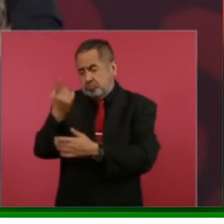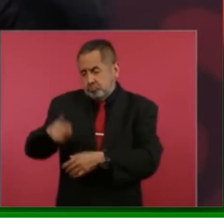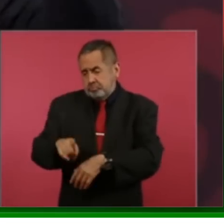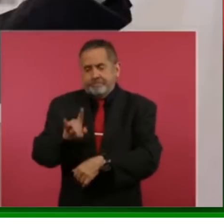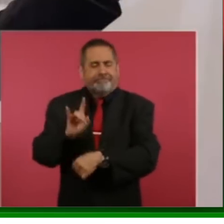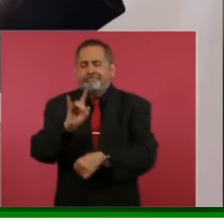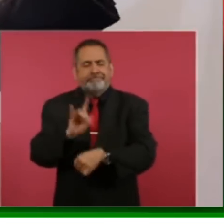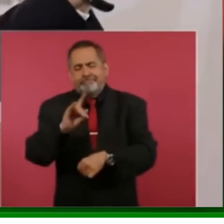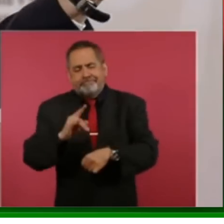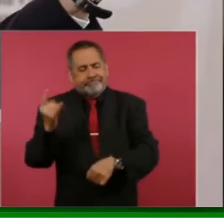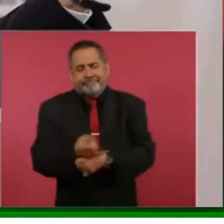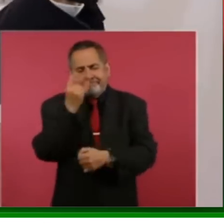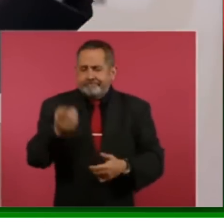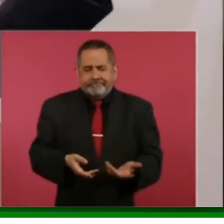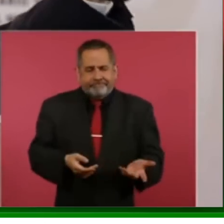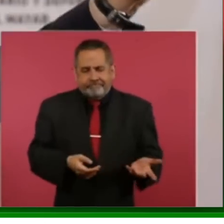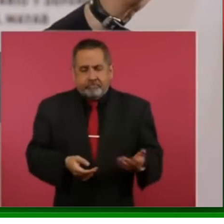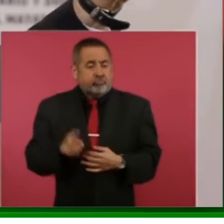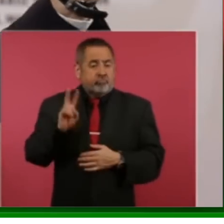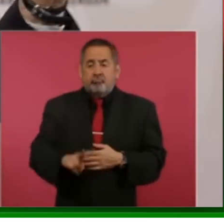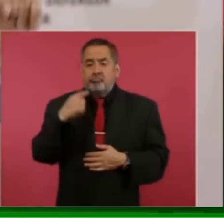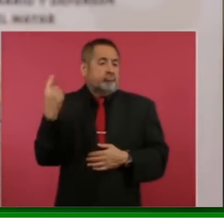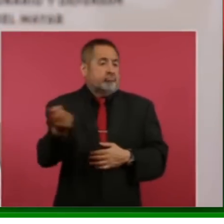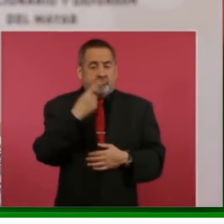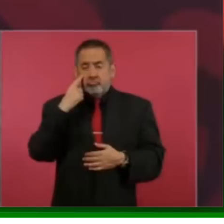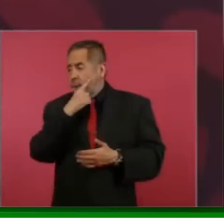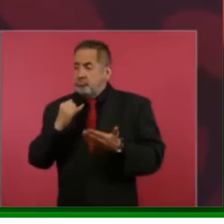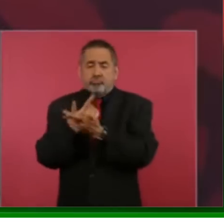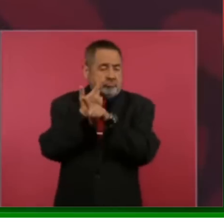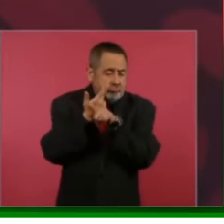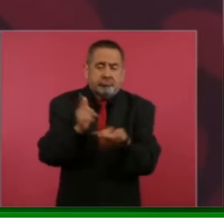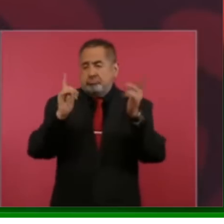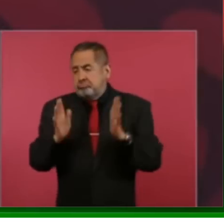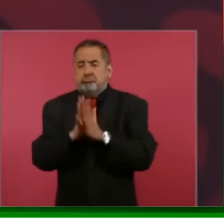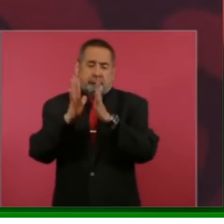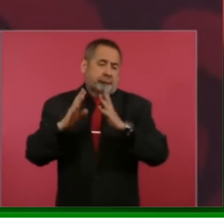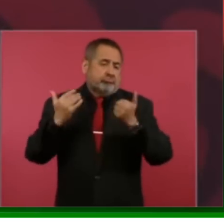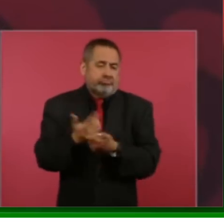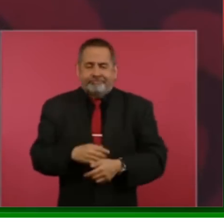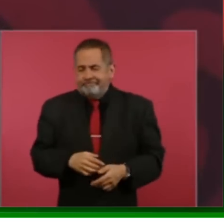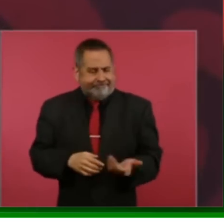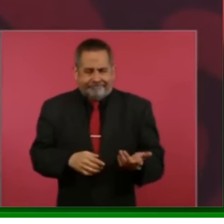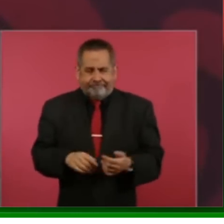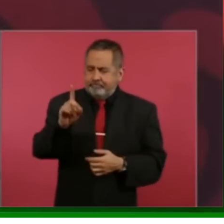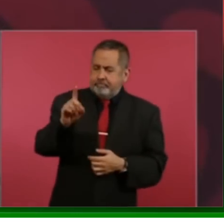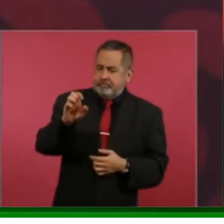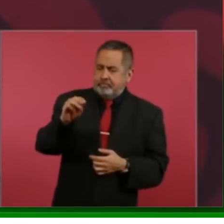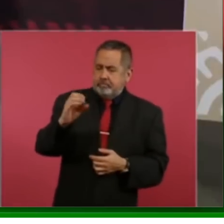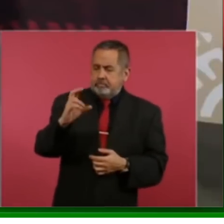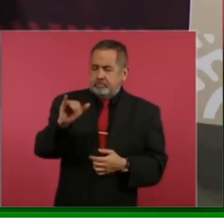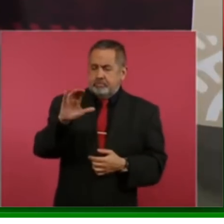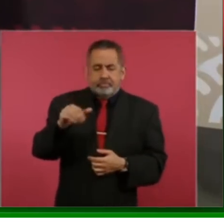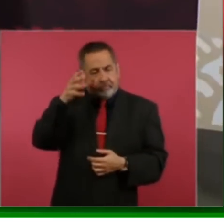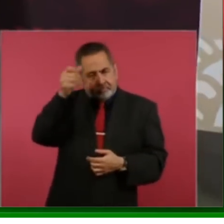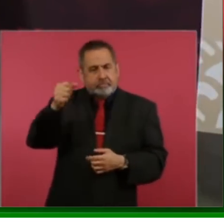Se simulaba que vivíamos en una democracia, porque la democracia es el gobierno del pueblo, para